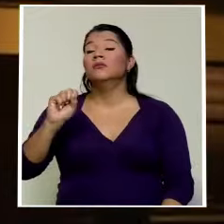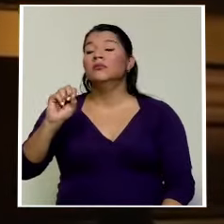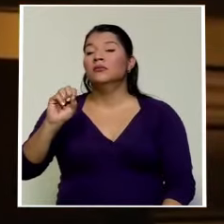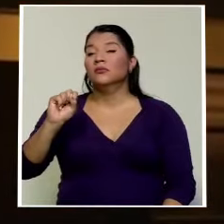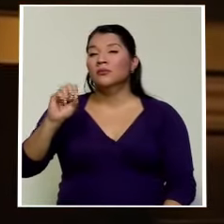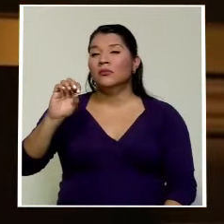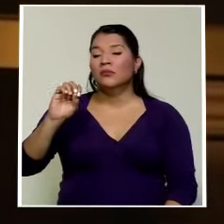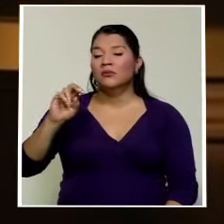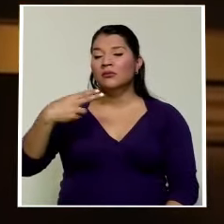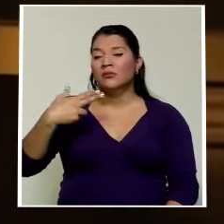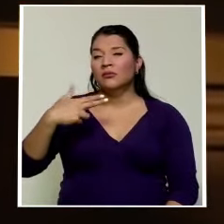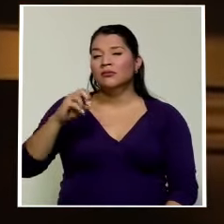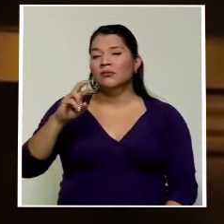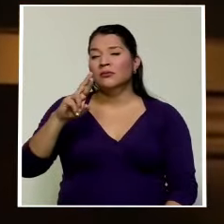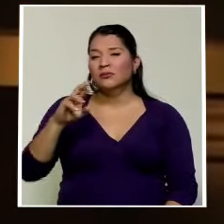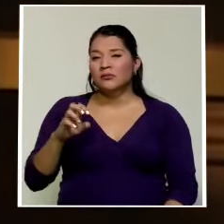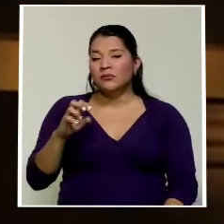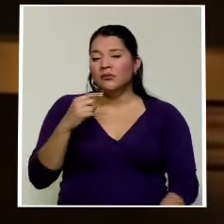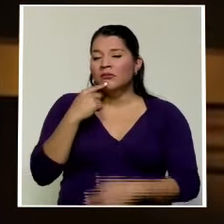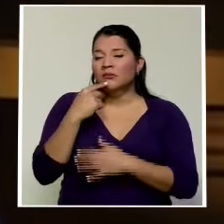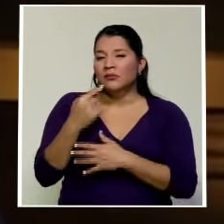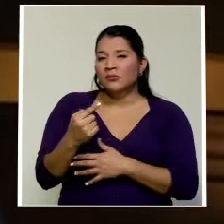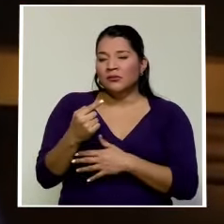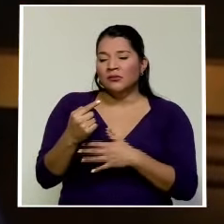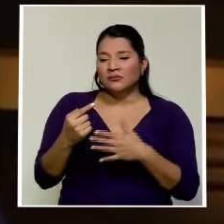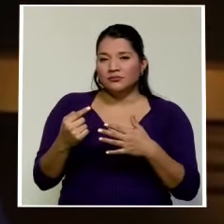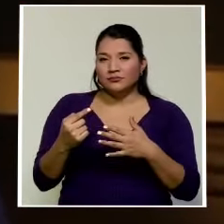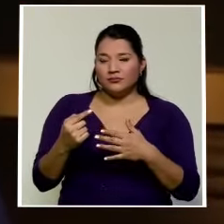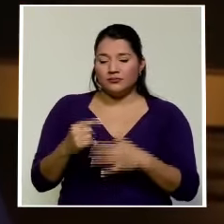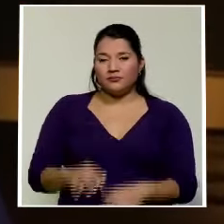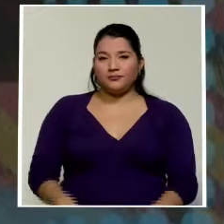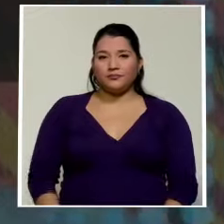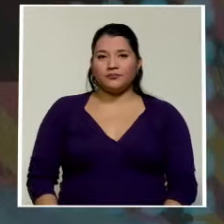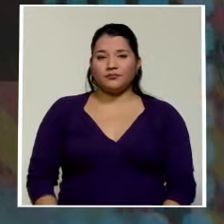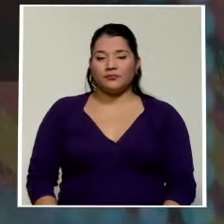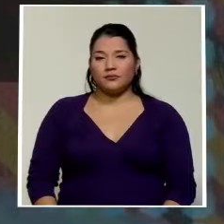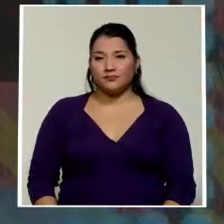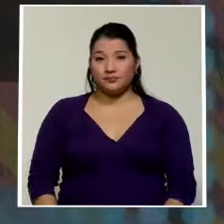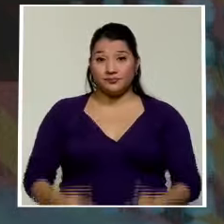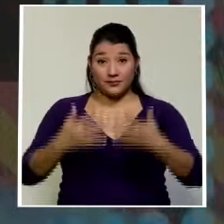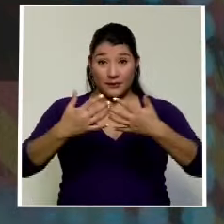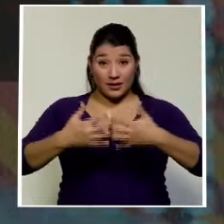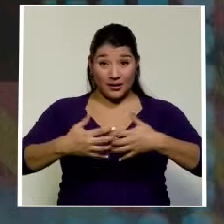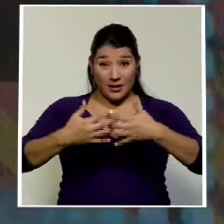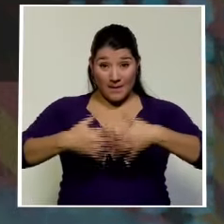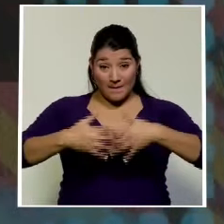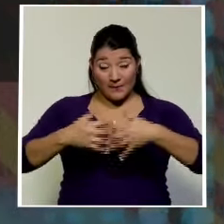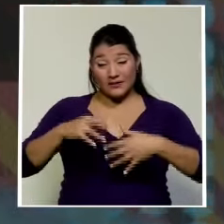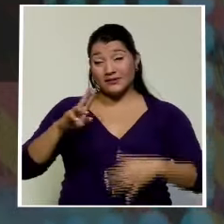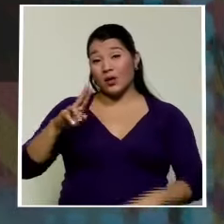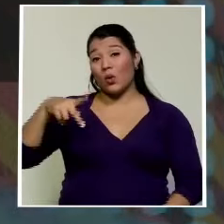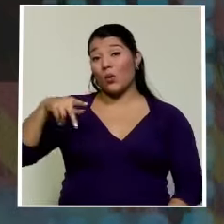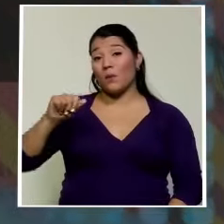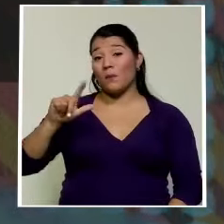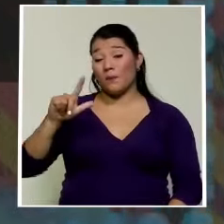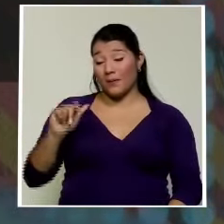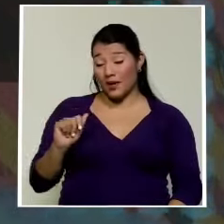impuestos y como única explicación de su razón de ser dijo: la sociedad Upala Investment